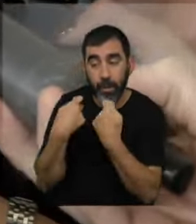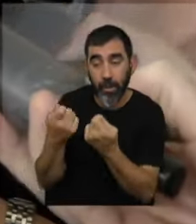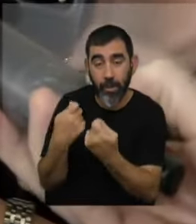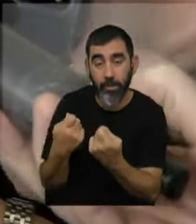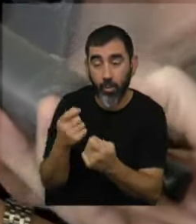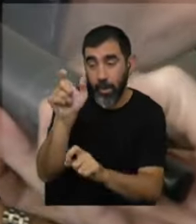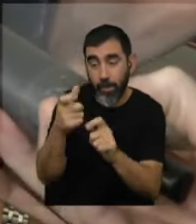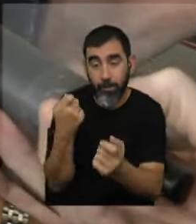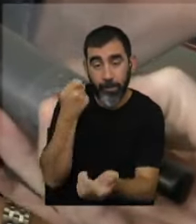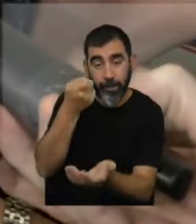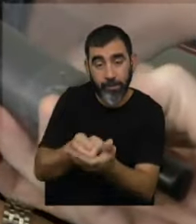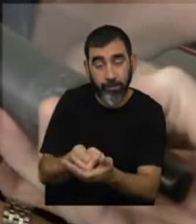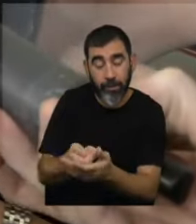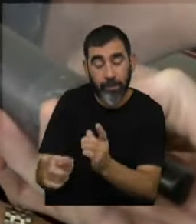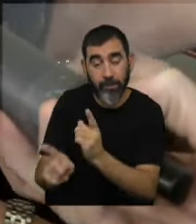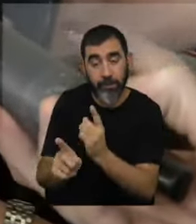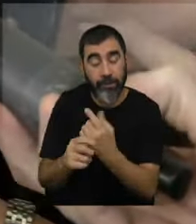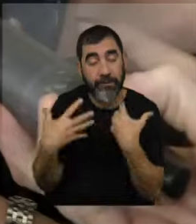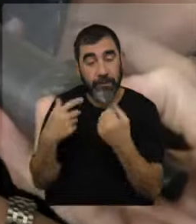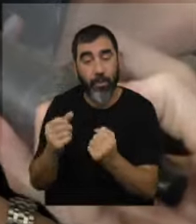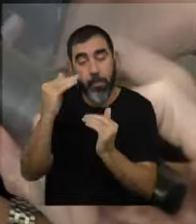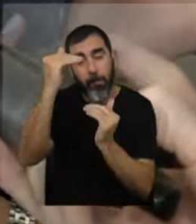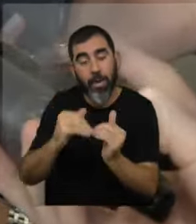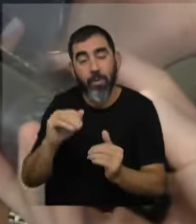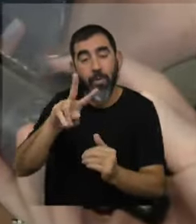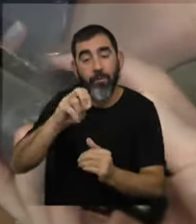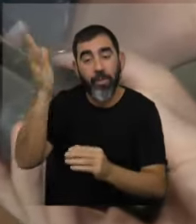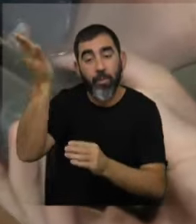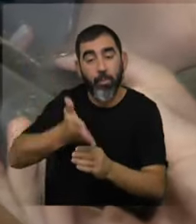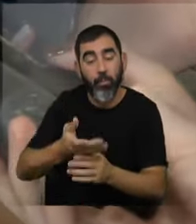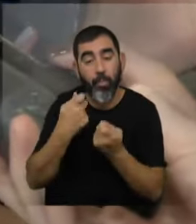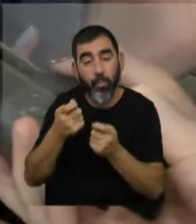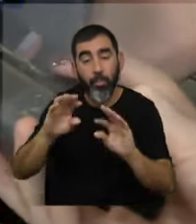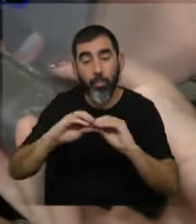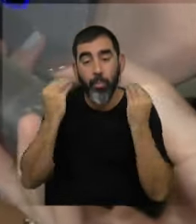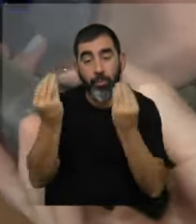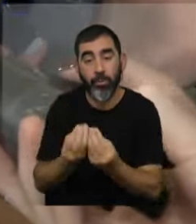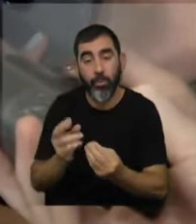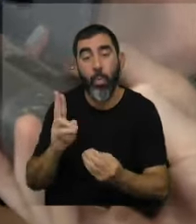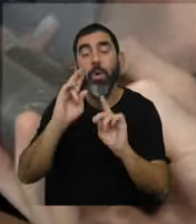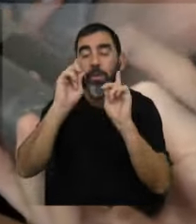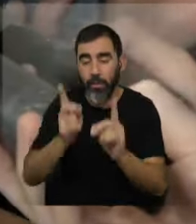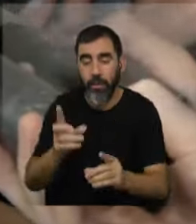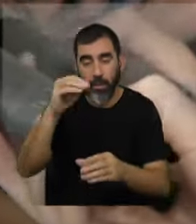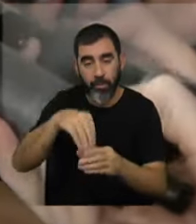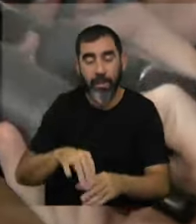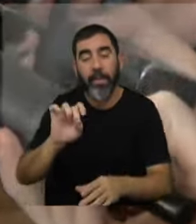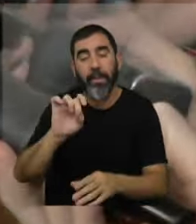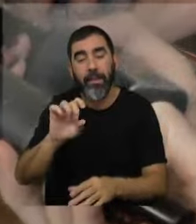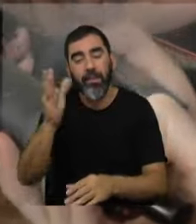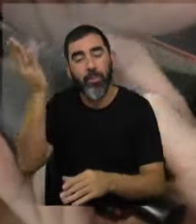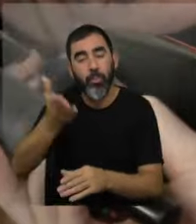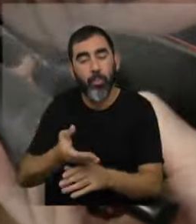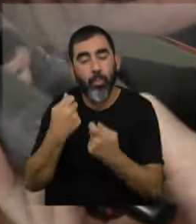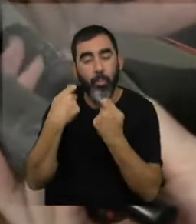que poner las personas cuando se van a atender sea menos del 20% del gasto total y Uruguay lo cumple porque tiene 15 y poco